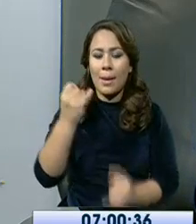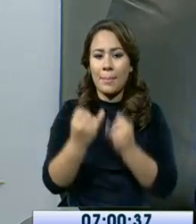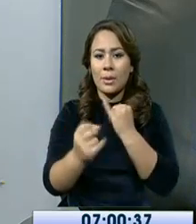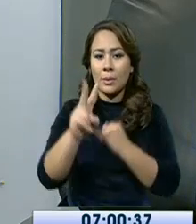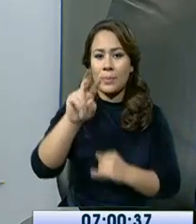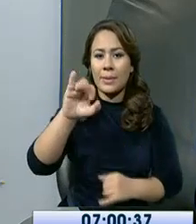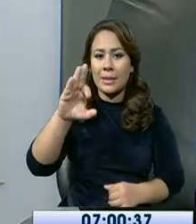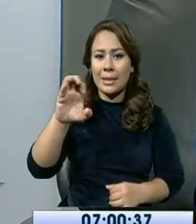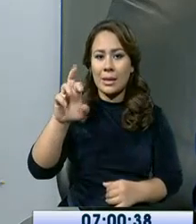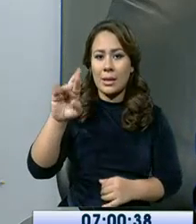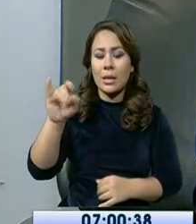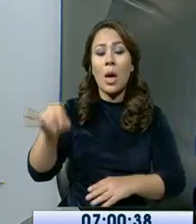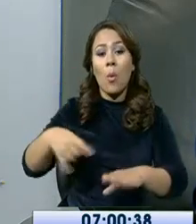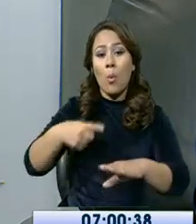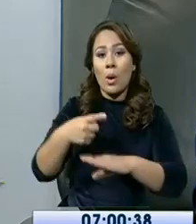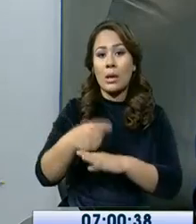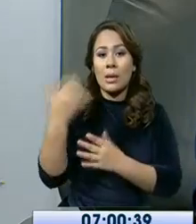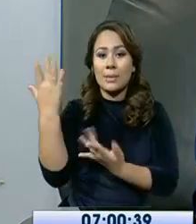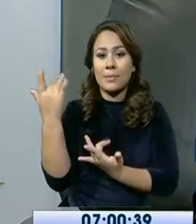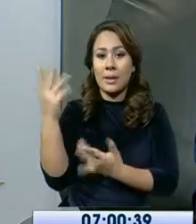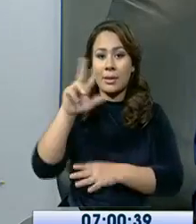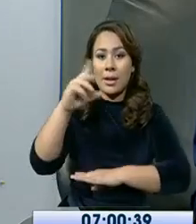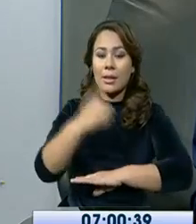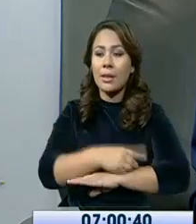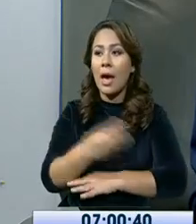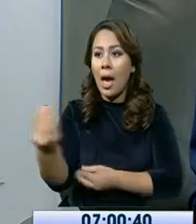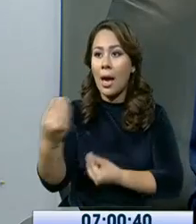poder sustanciar la causa.